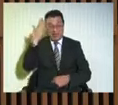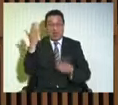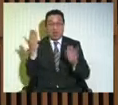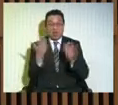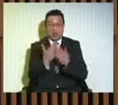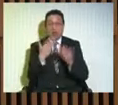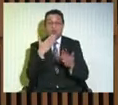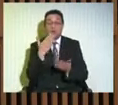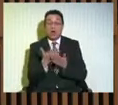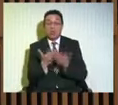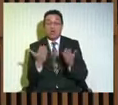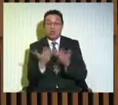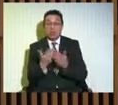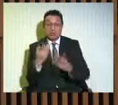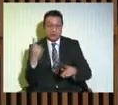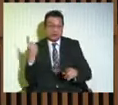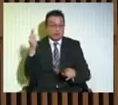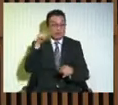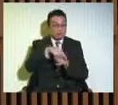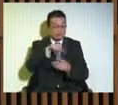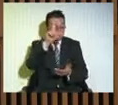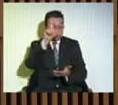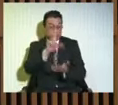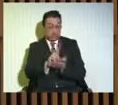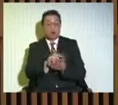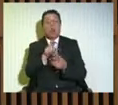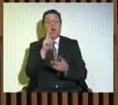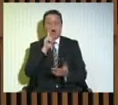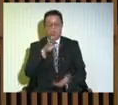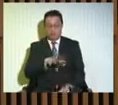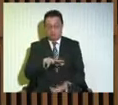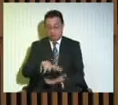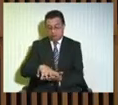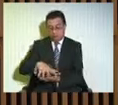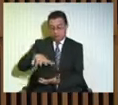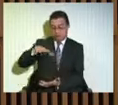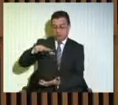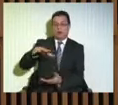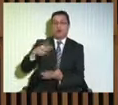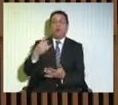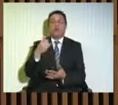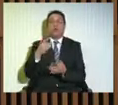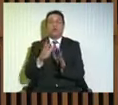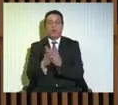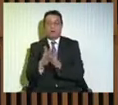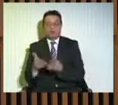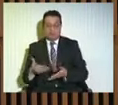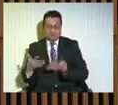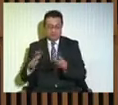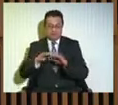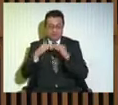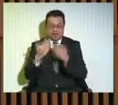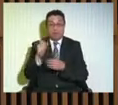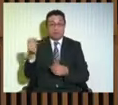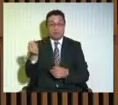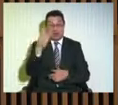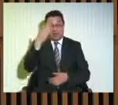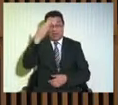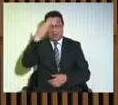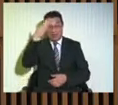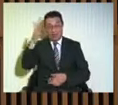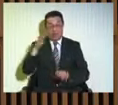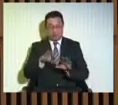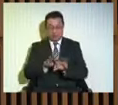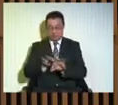los estudiantes lleguen, en su puesto va a estar su útil escolar dispuesto para que el primer día él abra